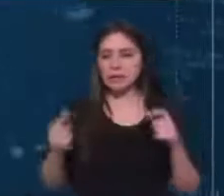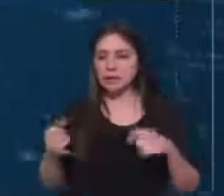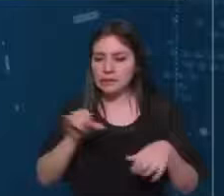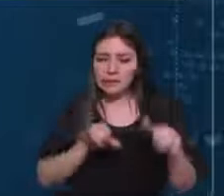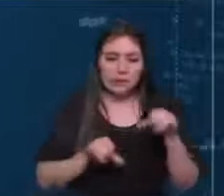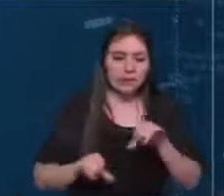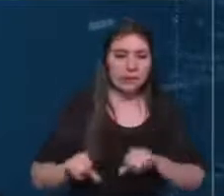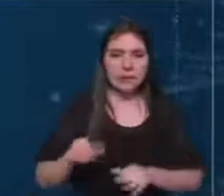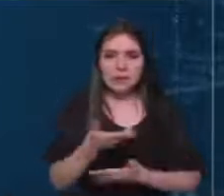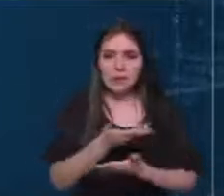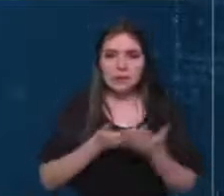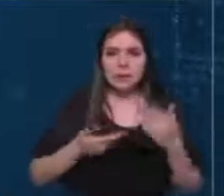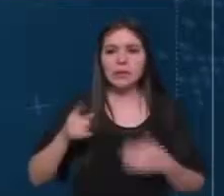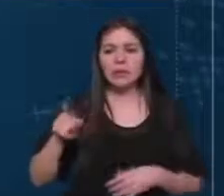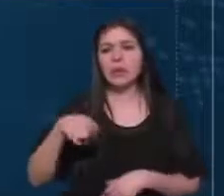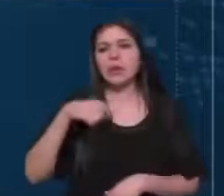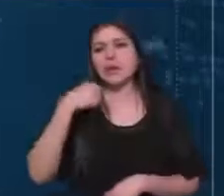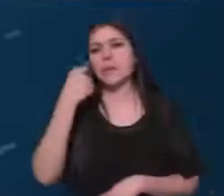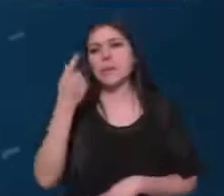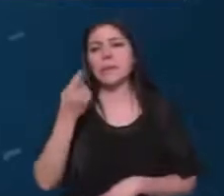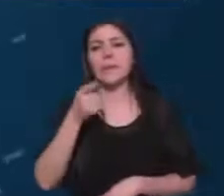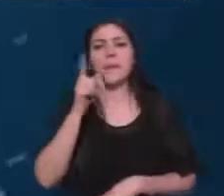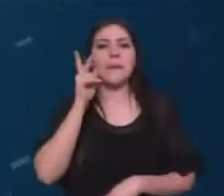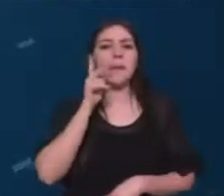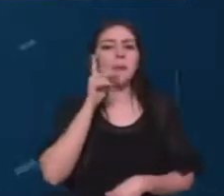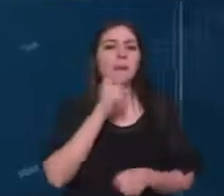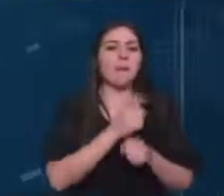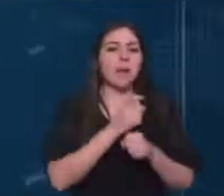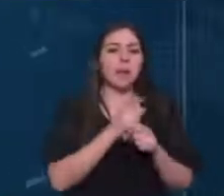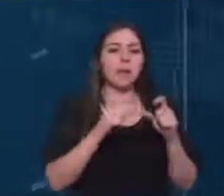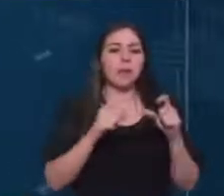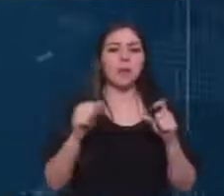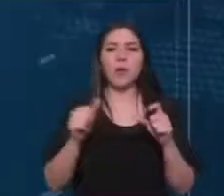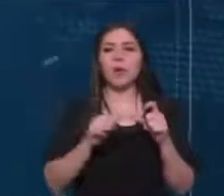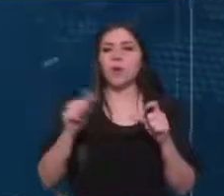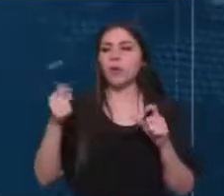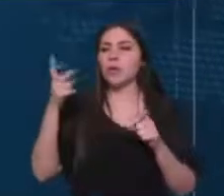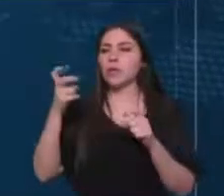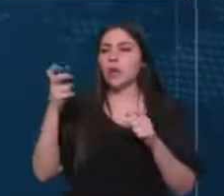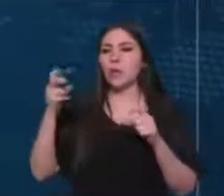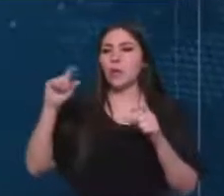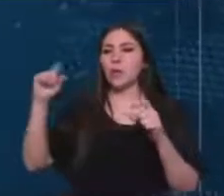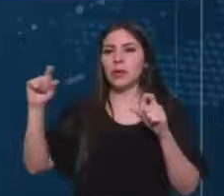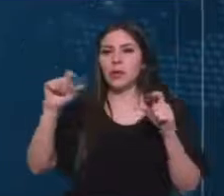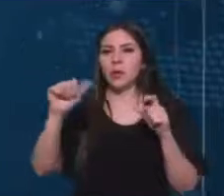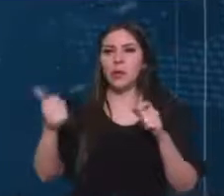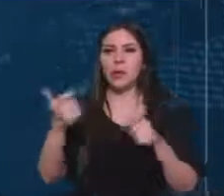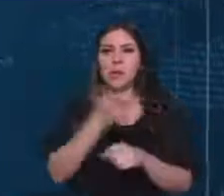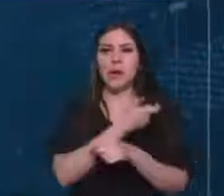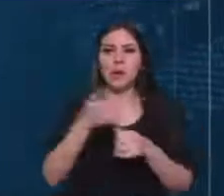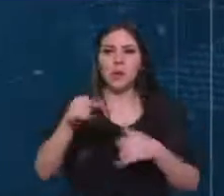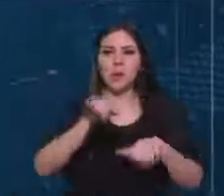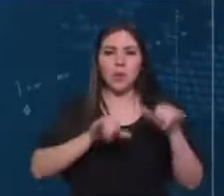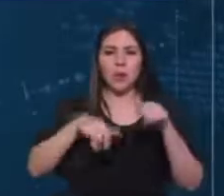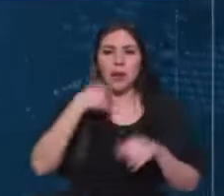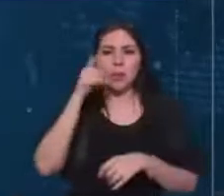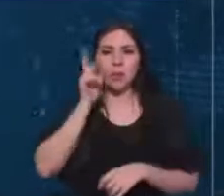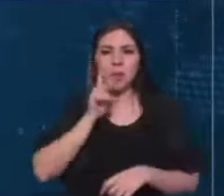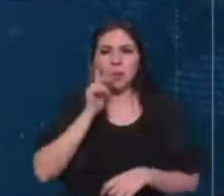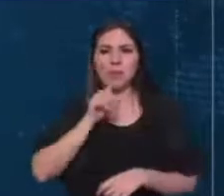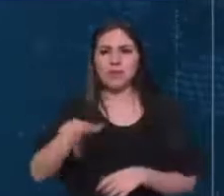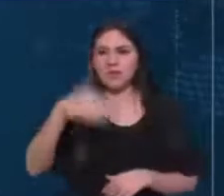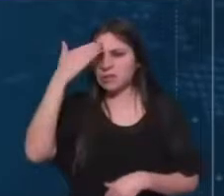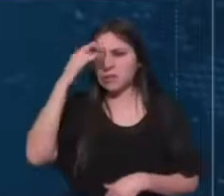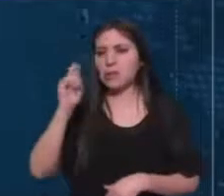combinar una primera dosis con una vacuna y luego segundas dosis con otras vacunas. ¿De esto qué saben, nada más para cerrar?